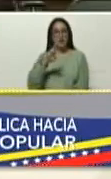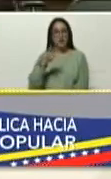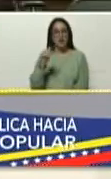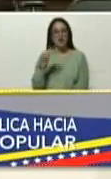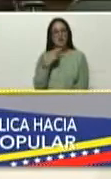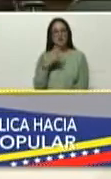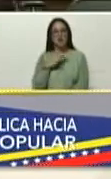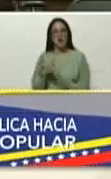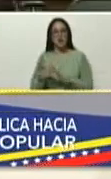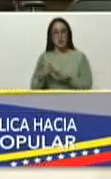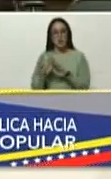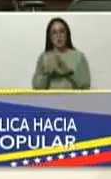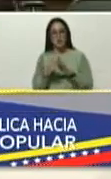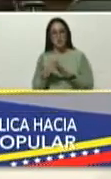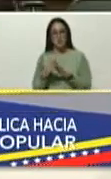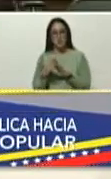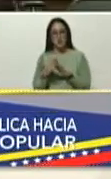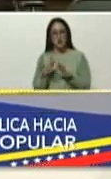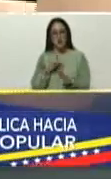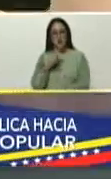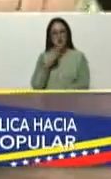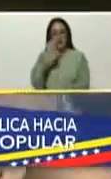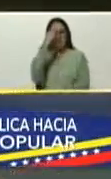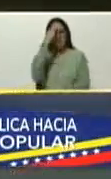de la comuna José Félix Rivas, de Antímano.